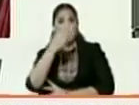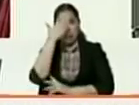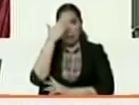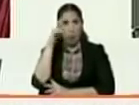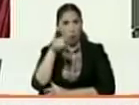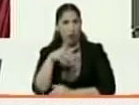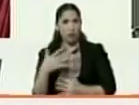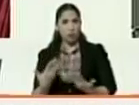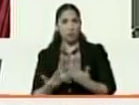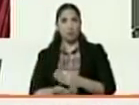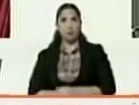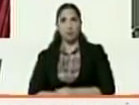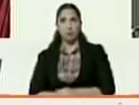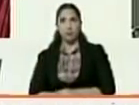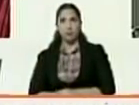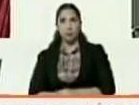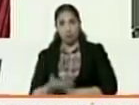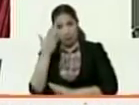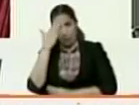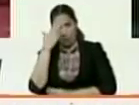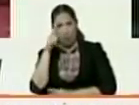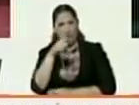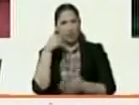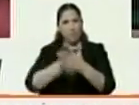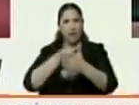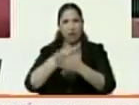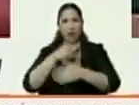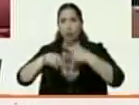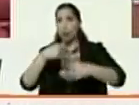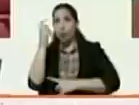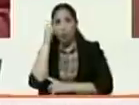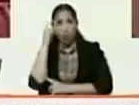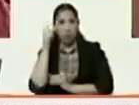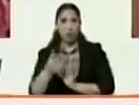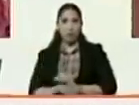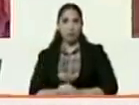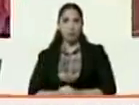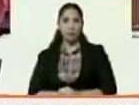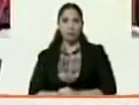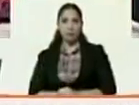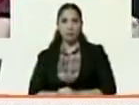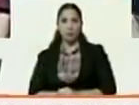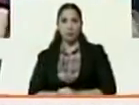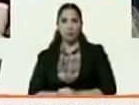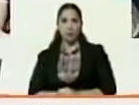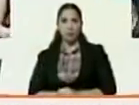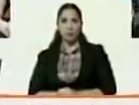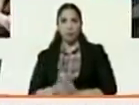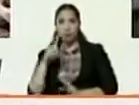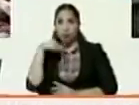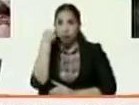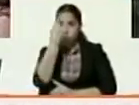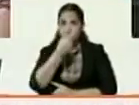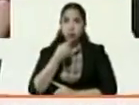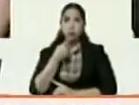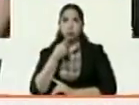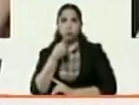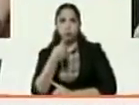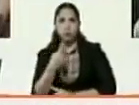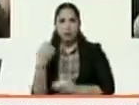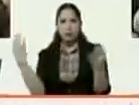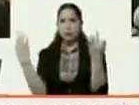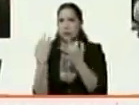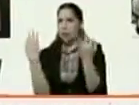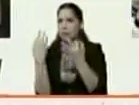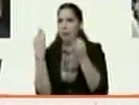eso. Sabemos de esas batallas de todos los días. Démosle la cara al pueblo y siempre,